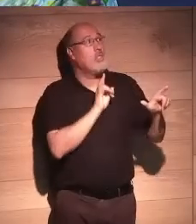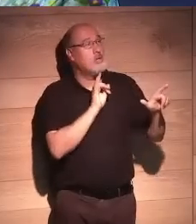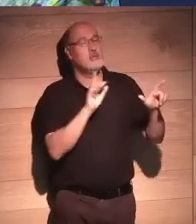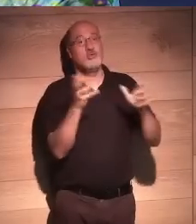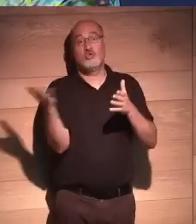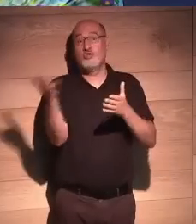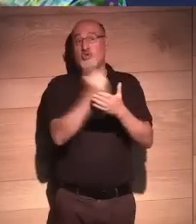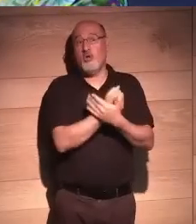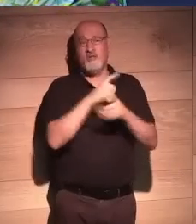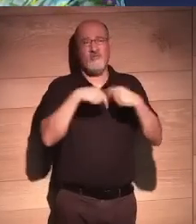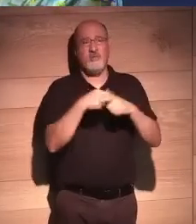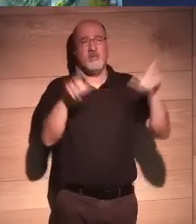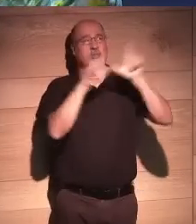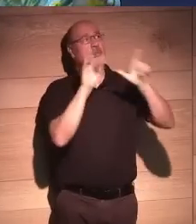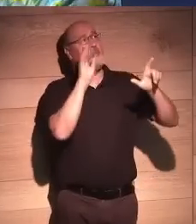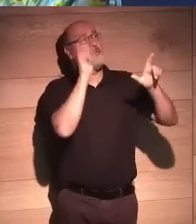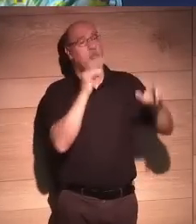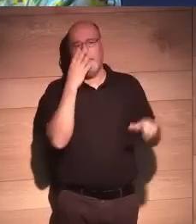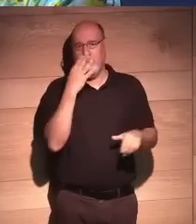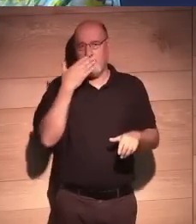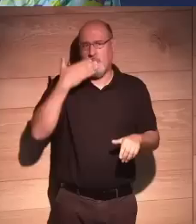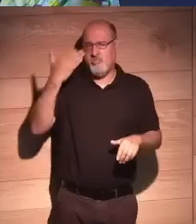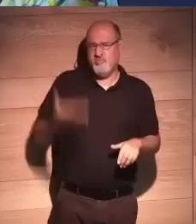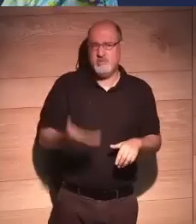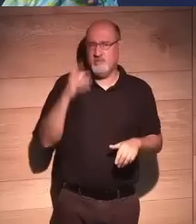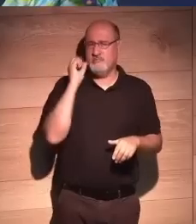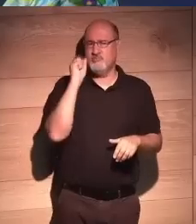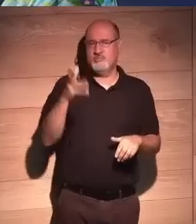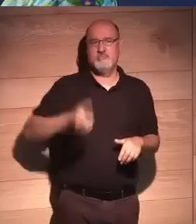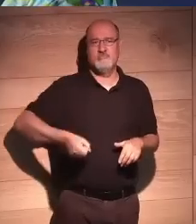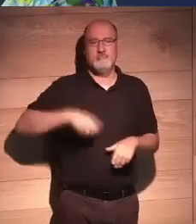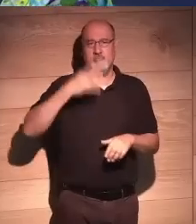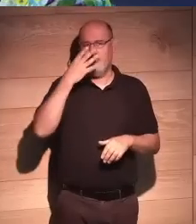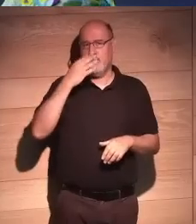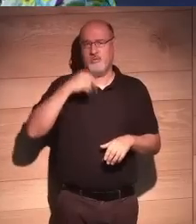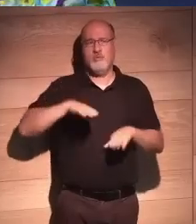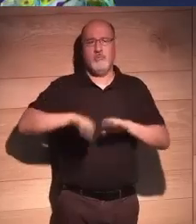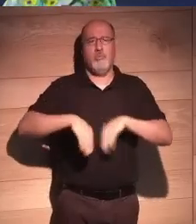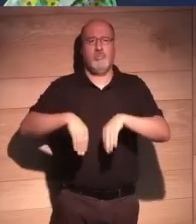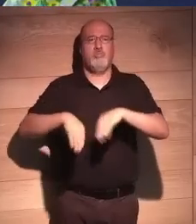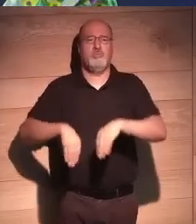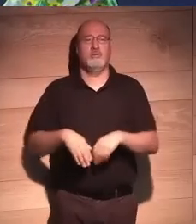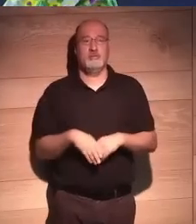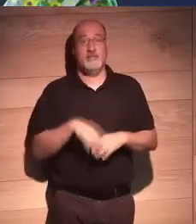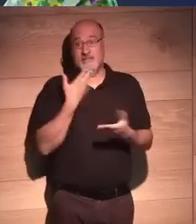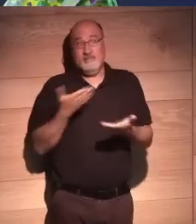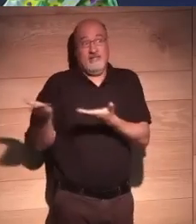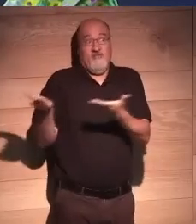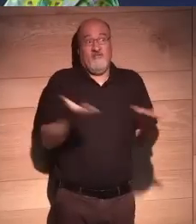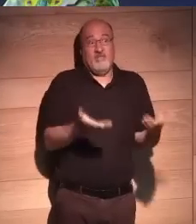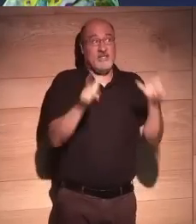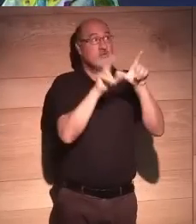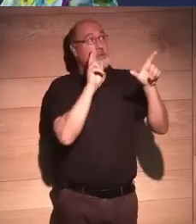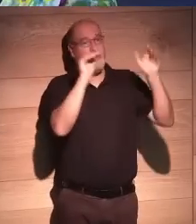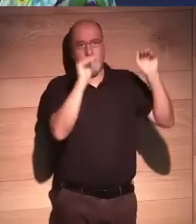la tele. Y entonces el perro harto cogía la maleta. Hacía la maleta y se iba de casa. Se iba. Pero en ese sentido invitaba a ver menos la televisión,